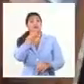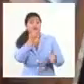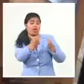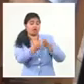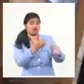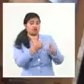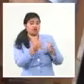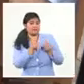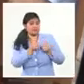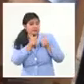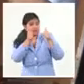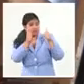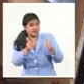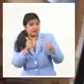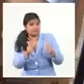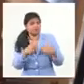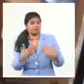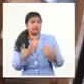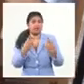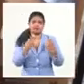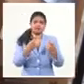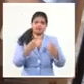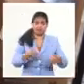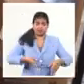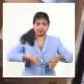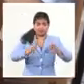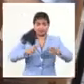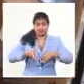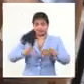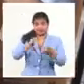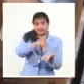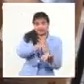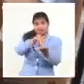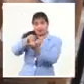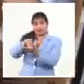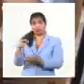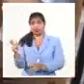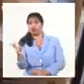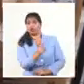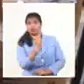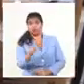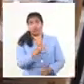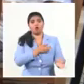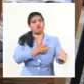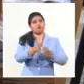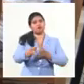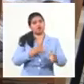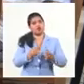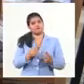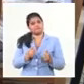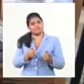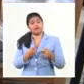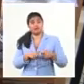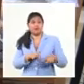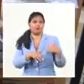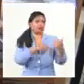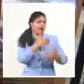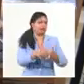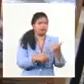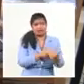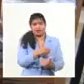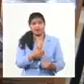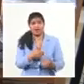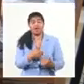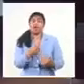duro de esa generación, que son las termoeléctricas de Felton y Guitera, estén funcionando a plenitud. Cuando no se logra eso, es muy